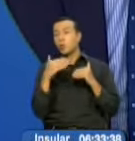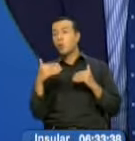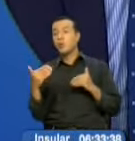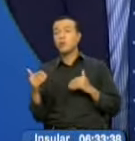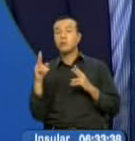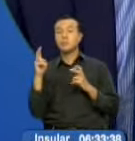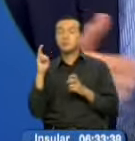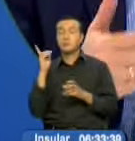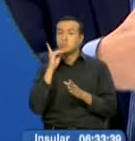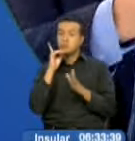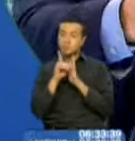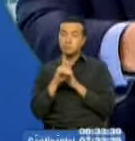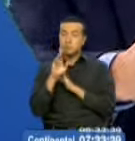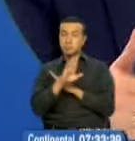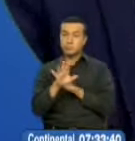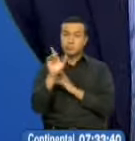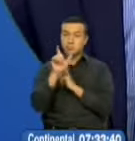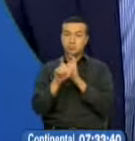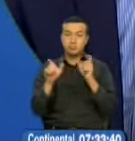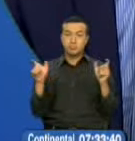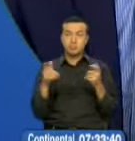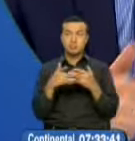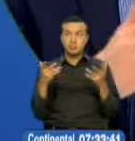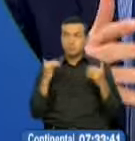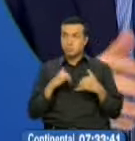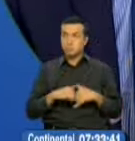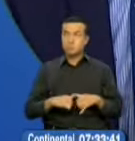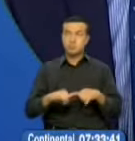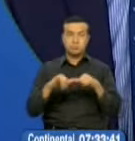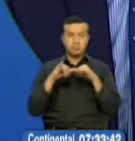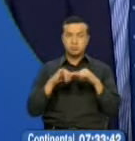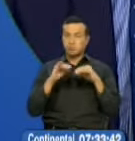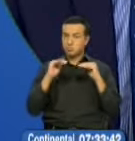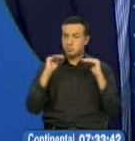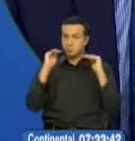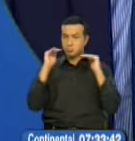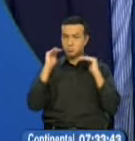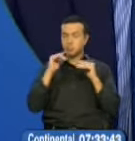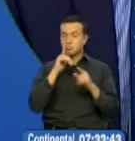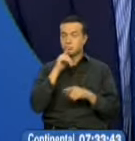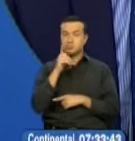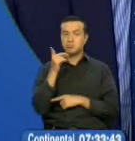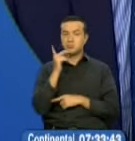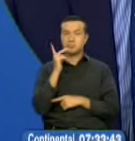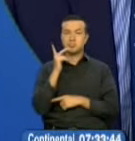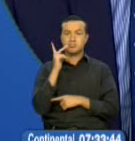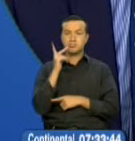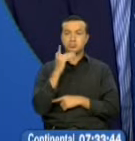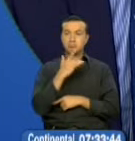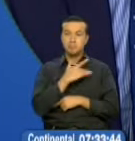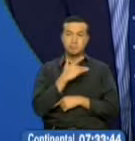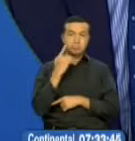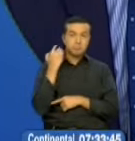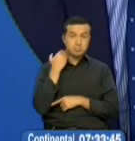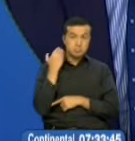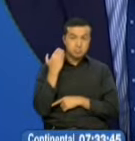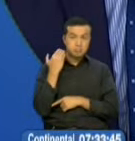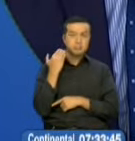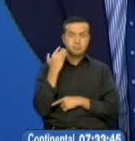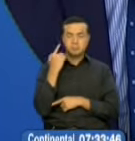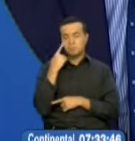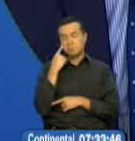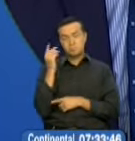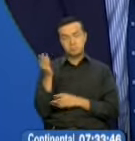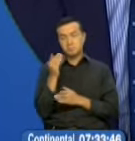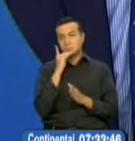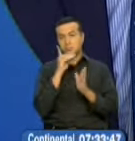las impugnaciones o apelaciones para seguir con las instancias que tiene, pues quien se sienta perjudicado. Andrés Ortiz, un abrazo, gracias por estar con